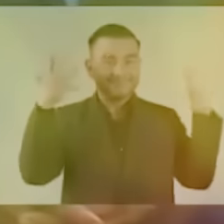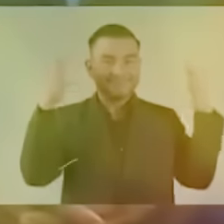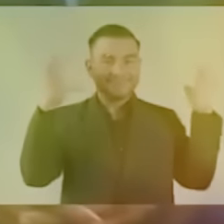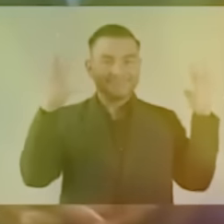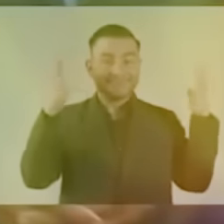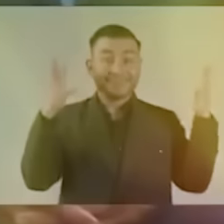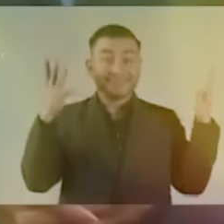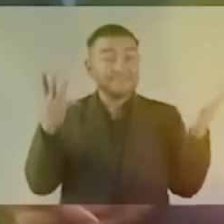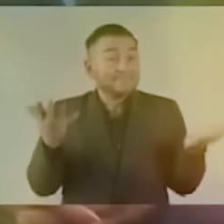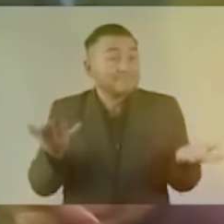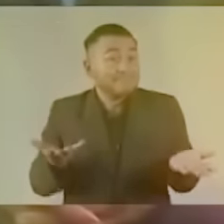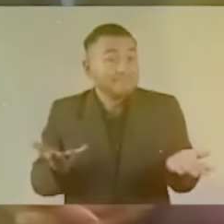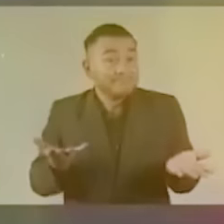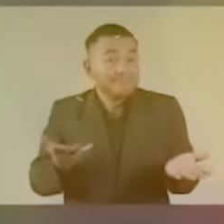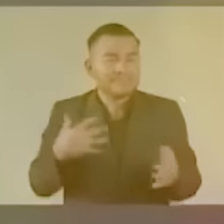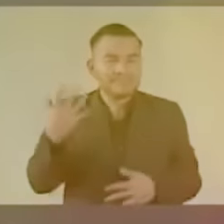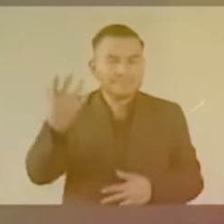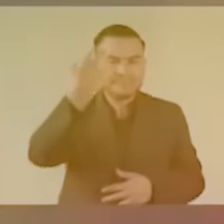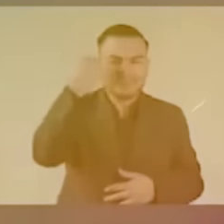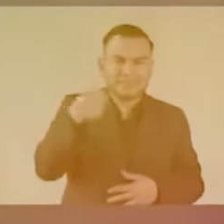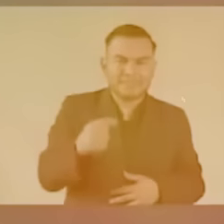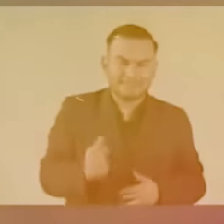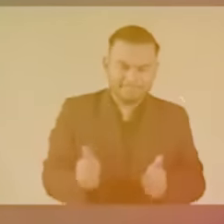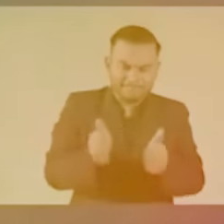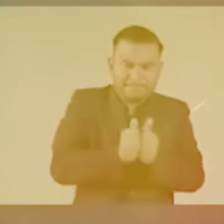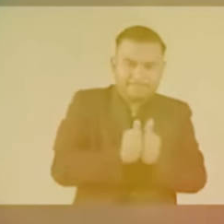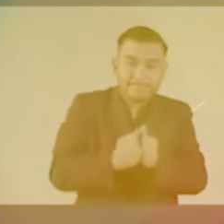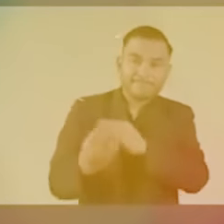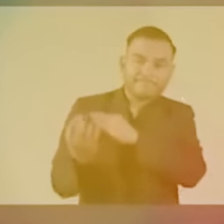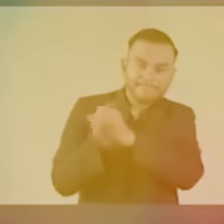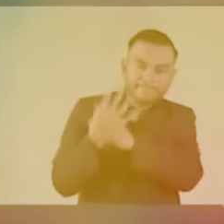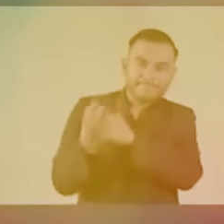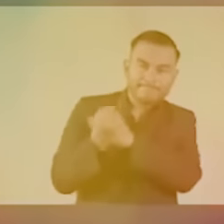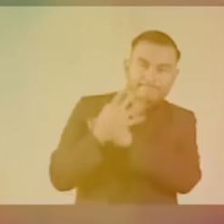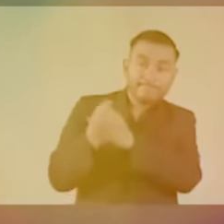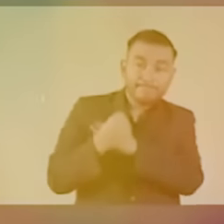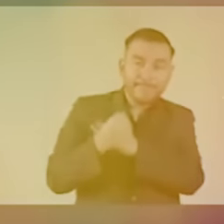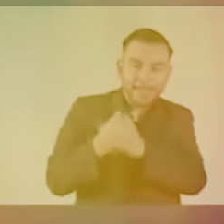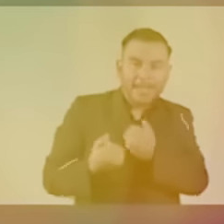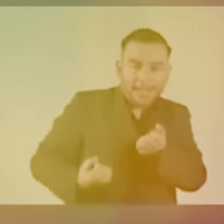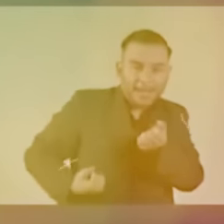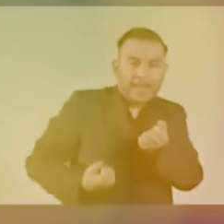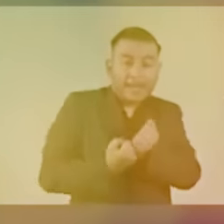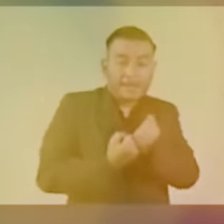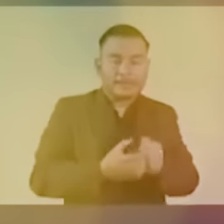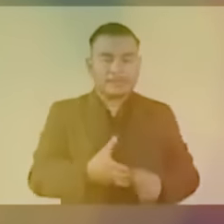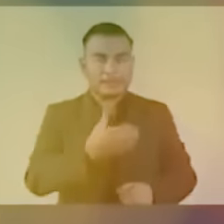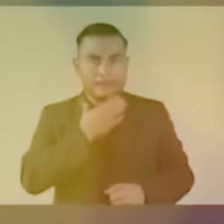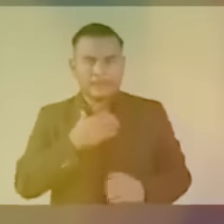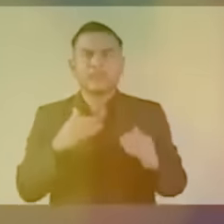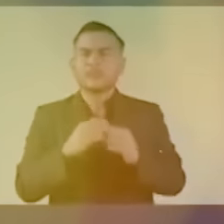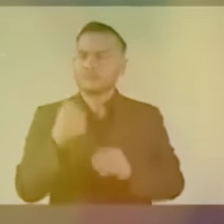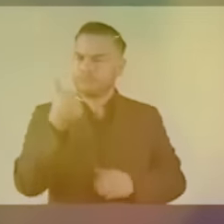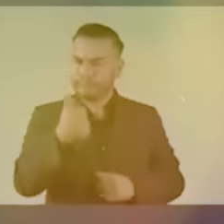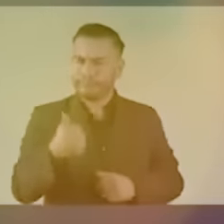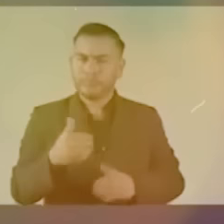Y sin embargo, lograra lo que lograra, ella siempre me ha dicho la verdad y siempre ha sido una guía en los momentos malos y en los momentos buenos, y será